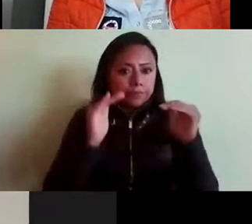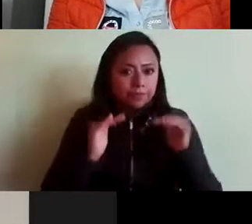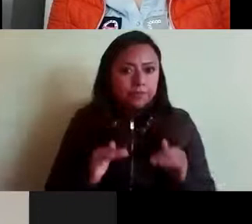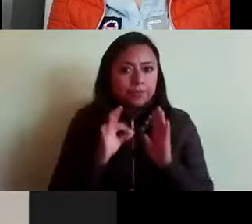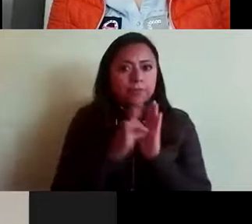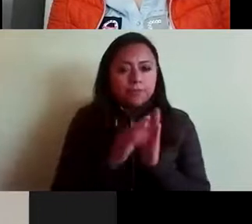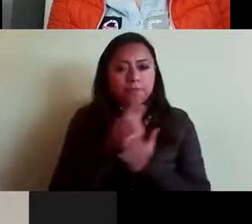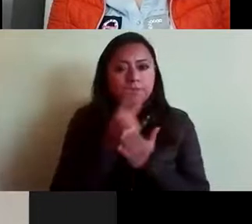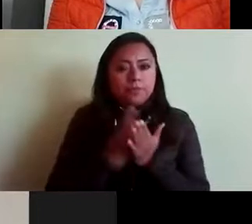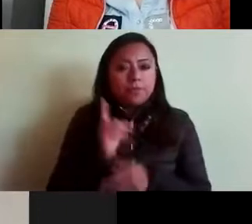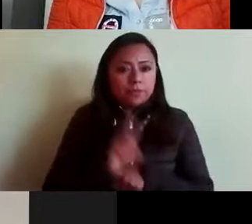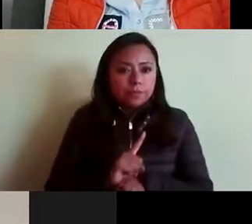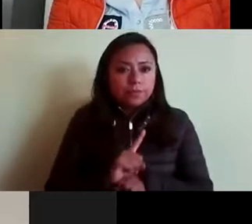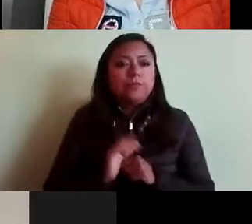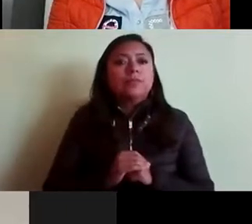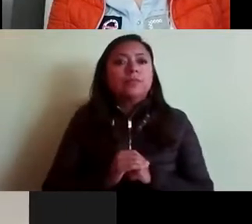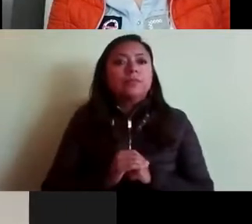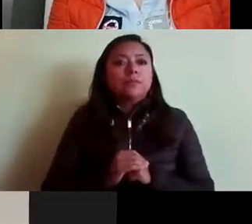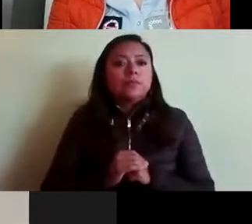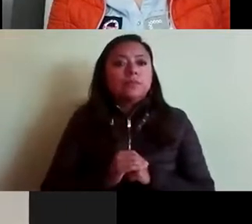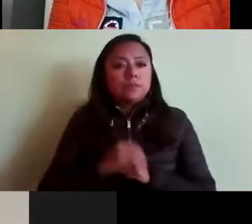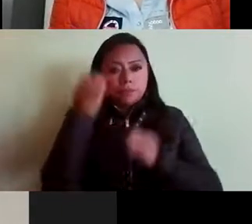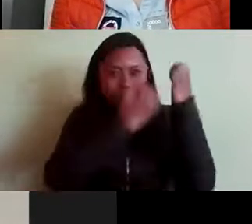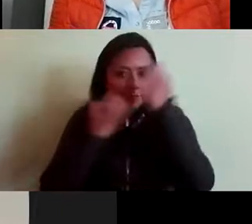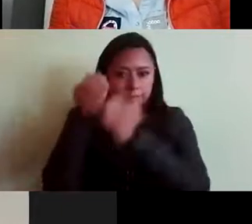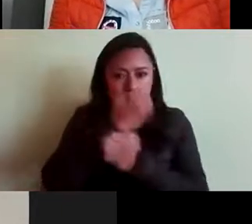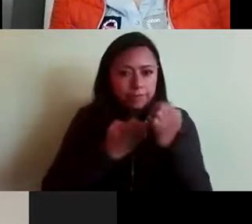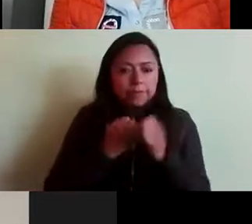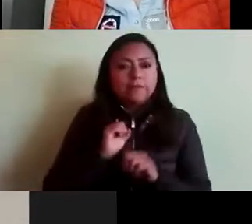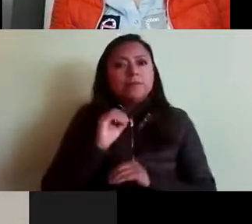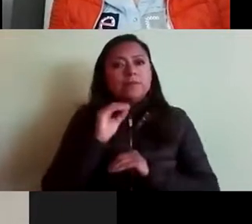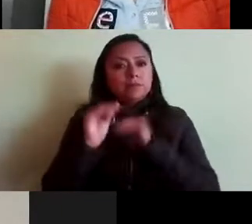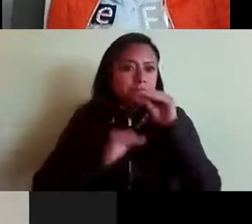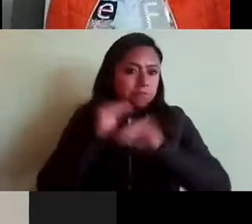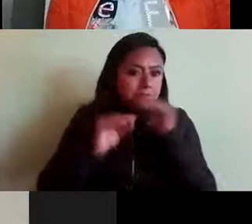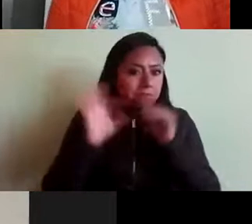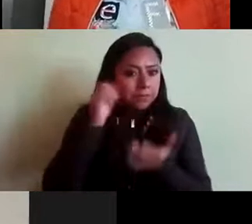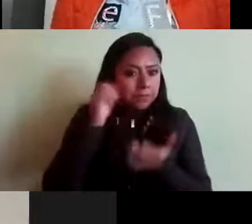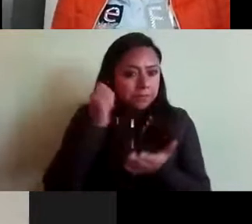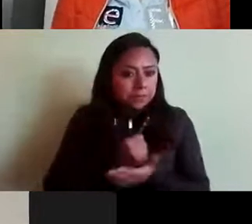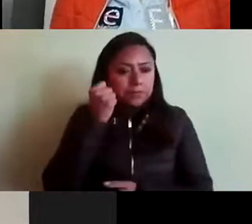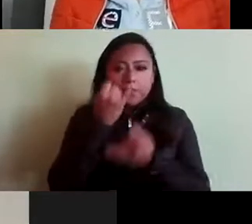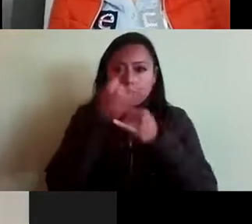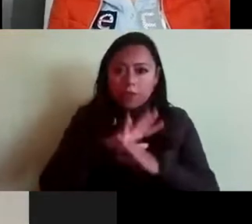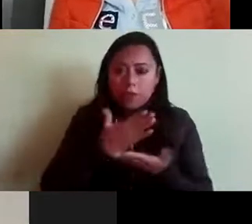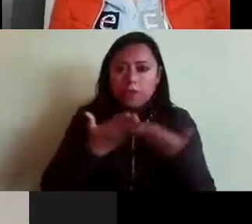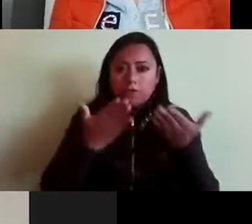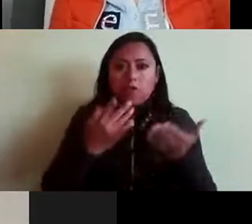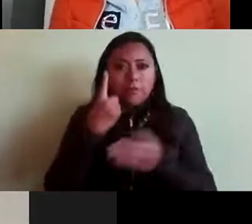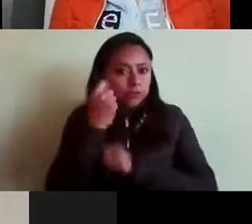orden del día es el análisis, discusión y en su caso aprobación de los informes anual,